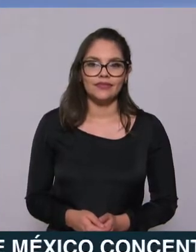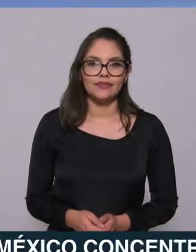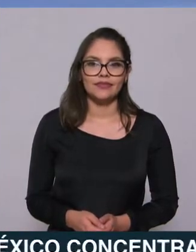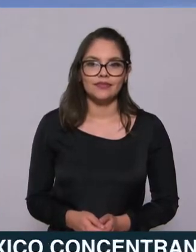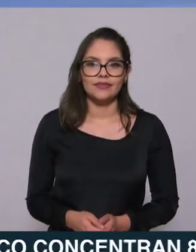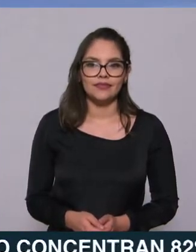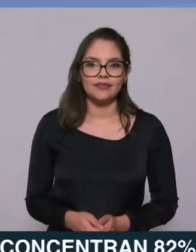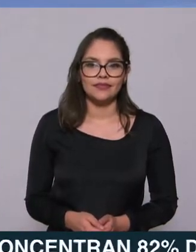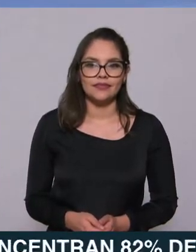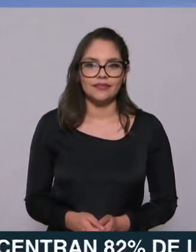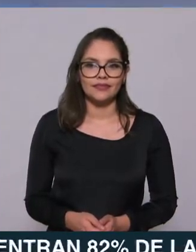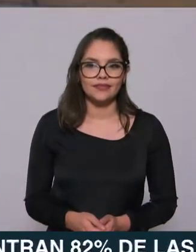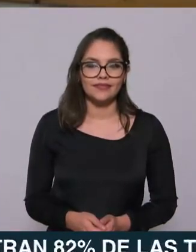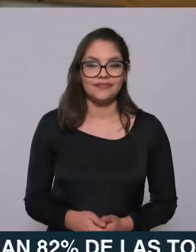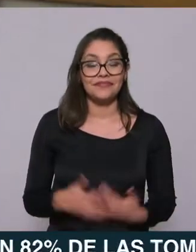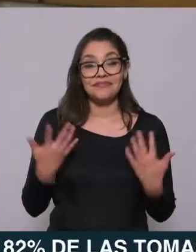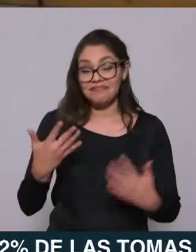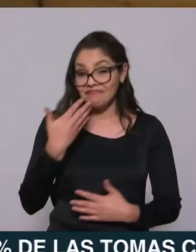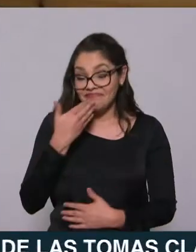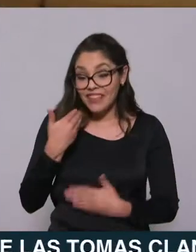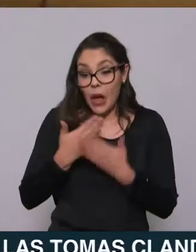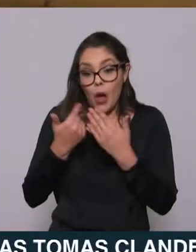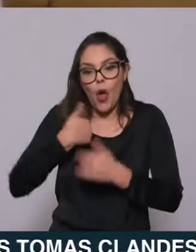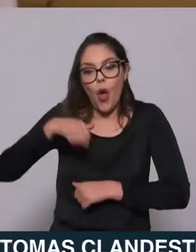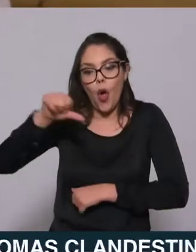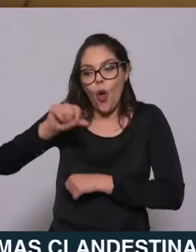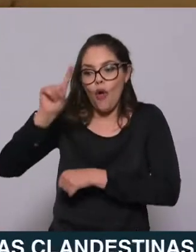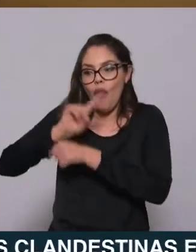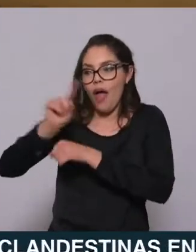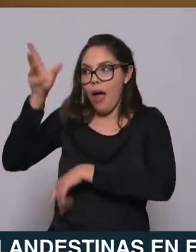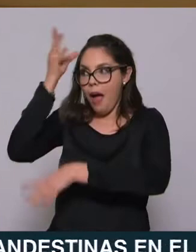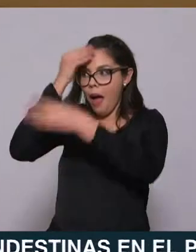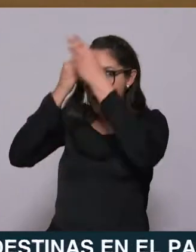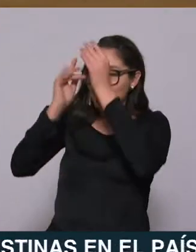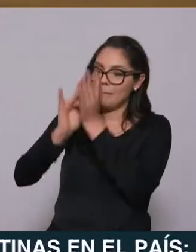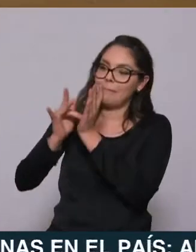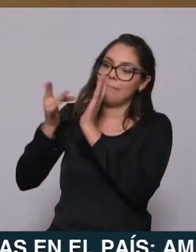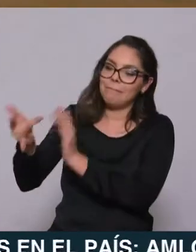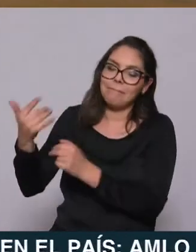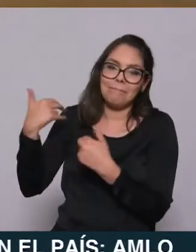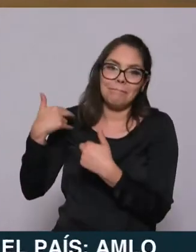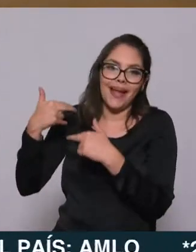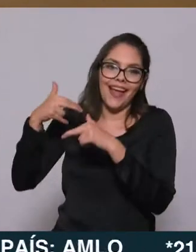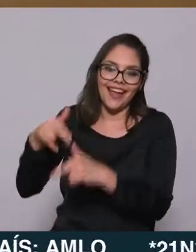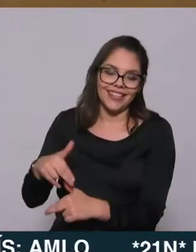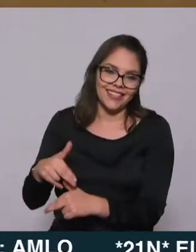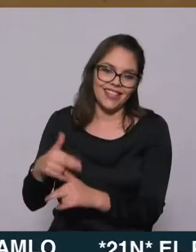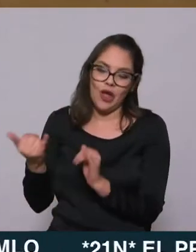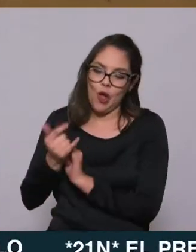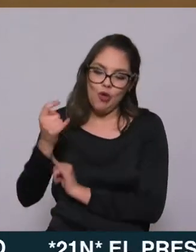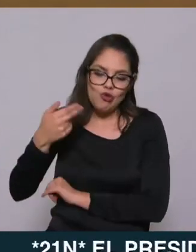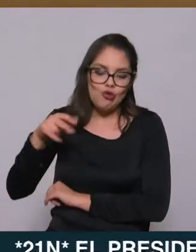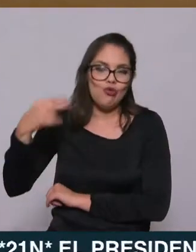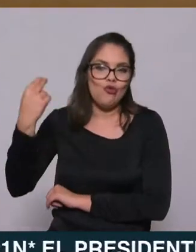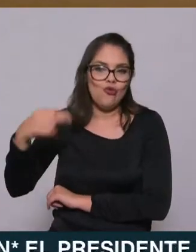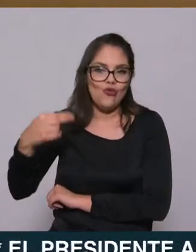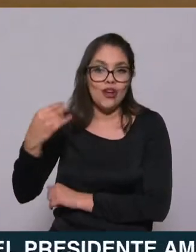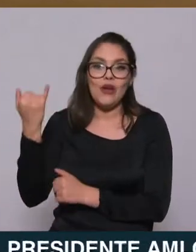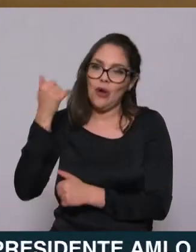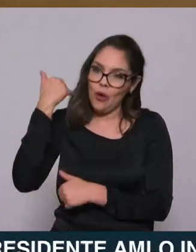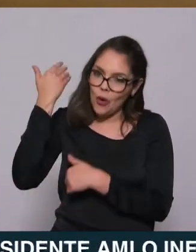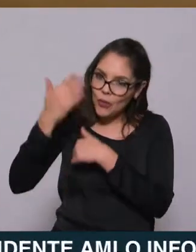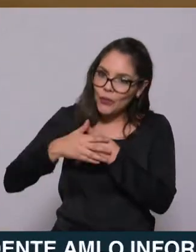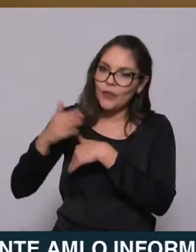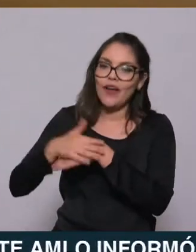Muy bien, pues ahora sí que he aprendido gracias al maestro, mi querido tocayo, y después, por supuesto que vendrá